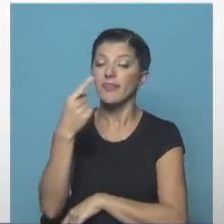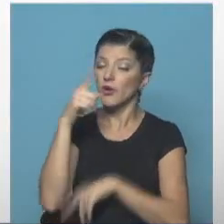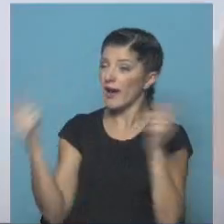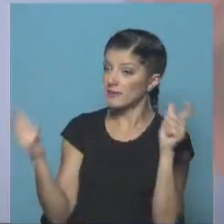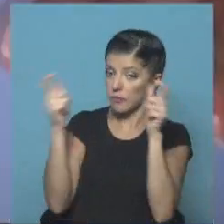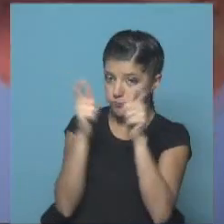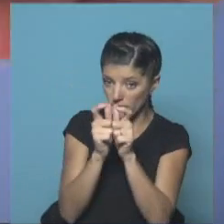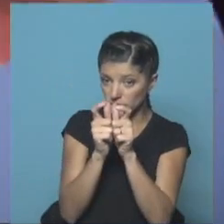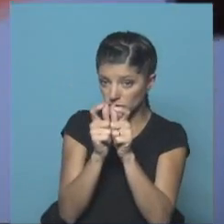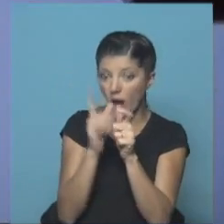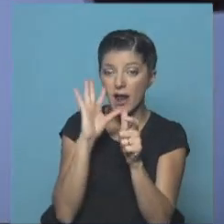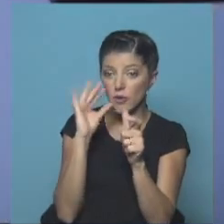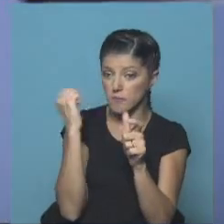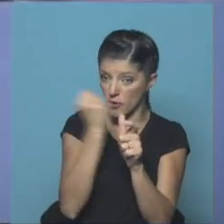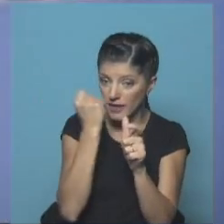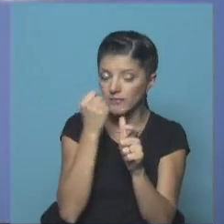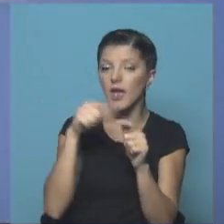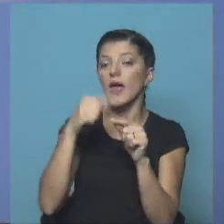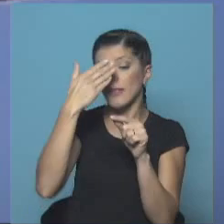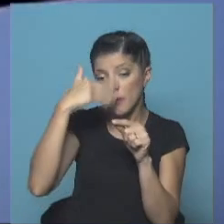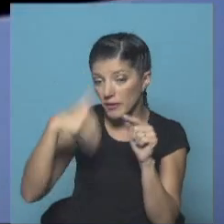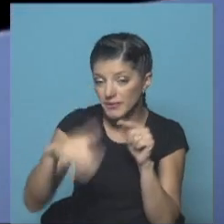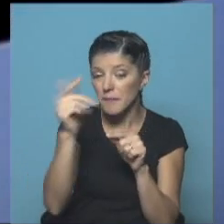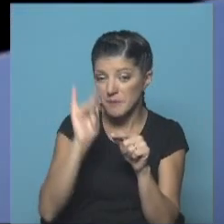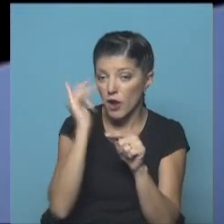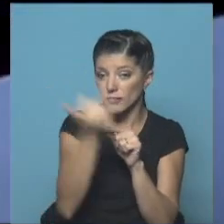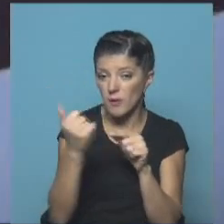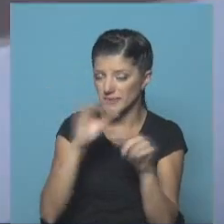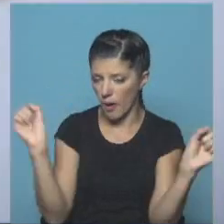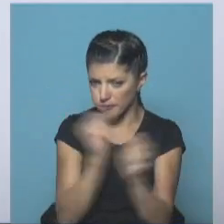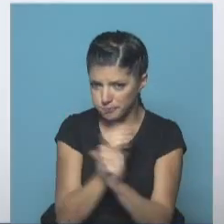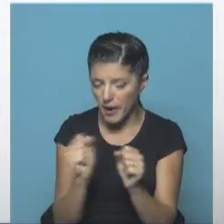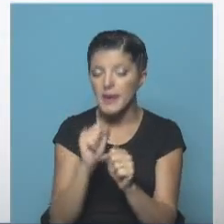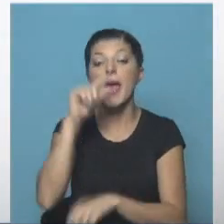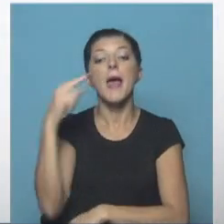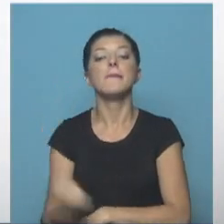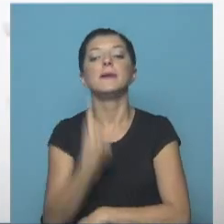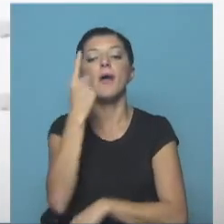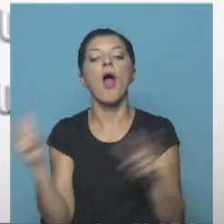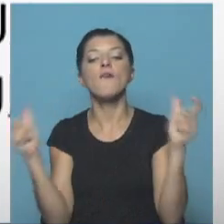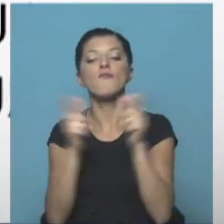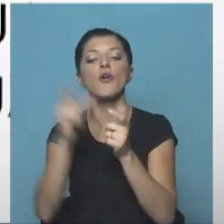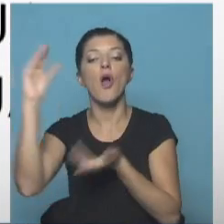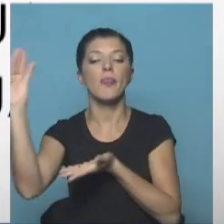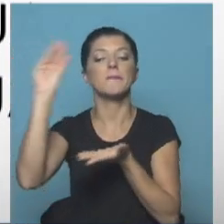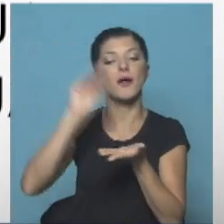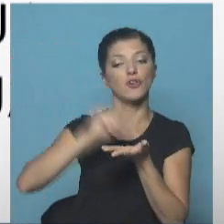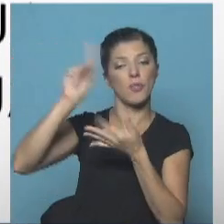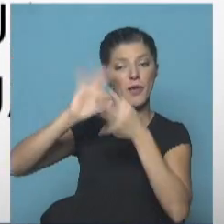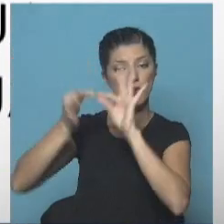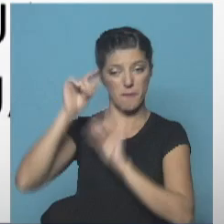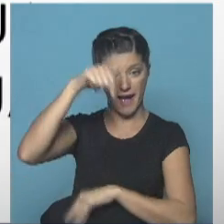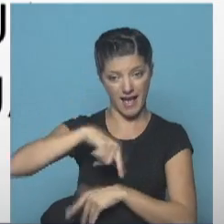que el miércoles y jueves de la última semana se hizo realidad. Se celebró el primer foro de inversión europea en